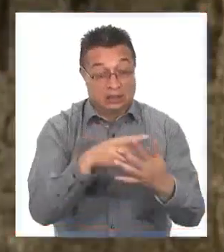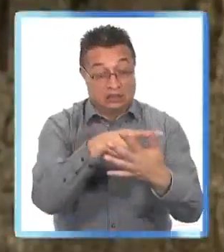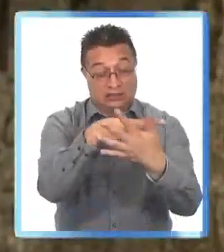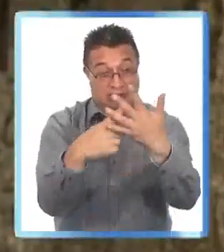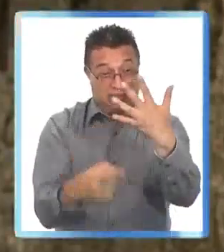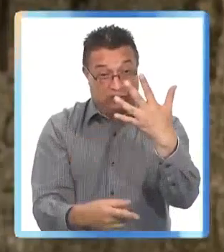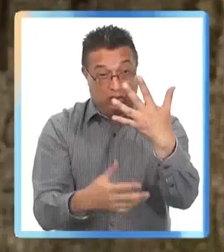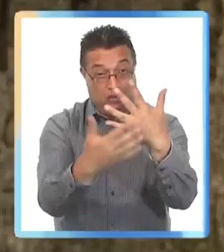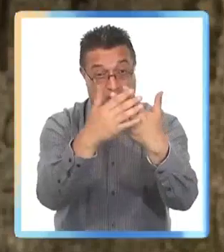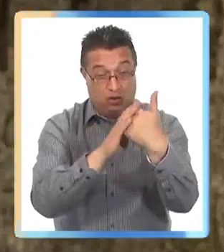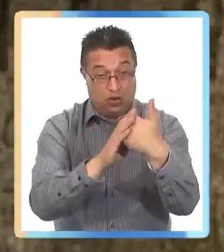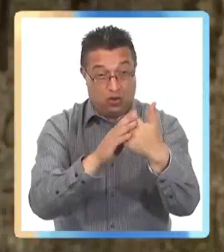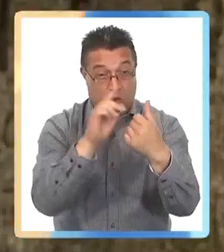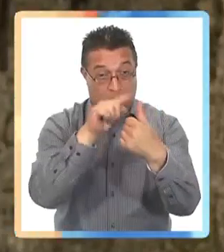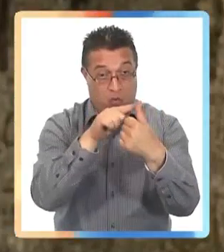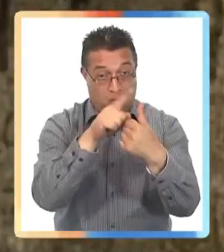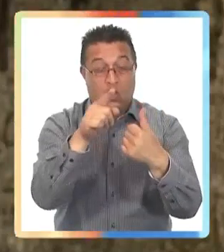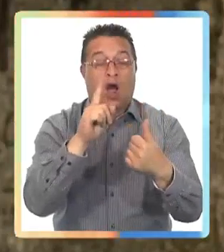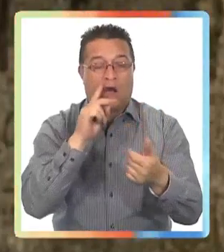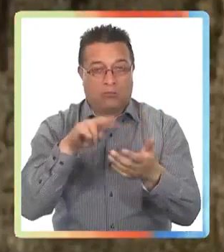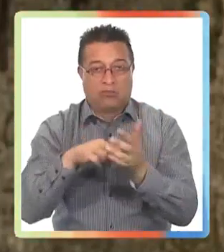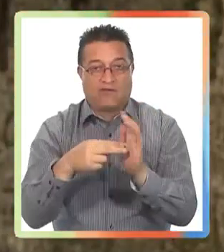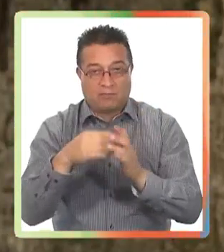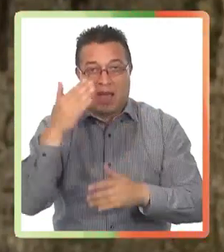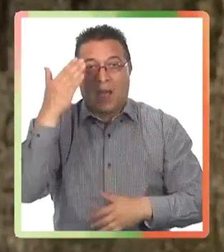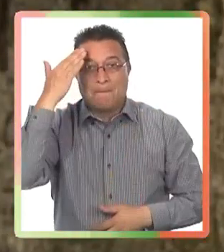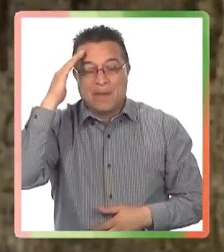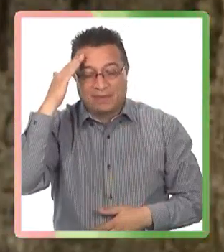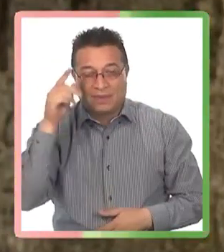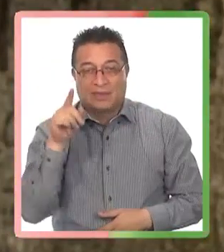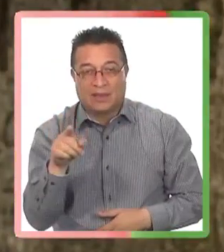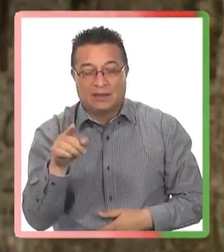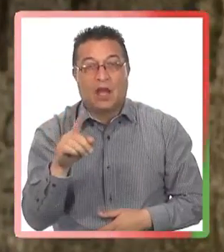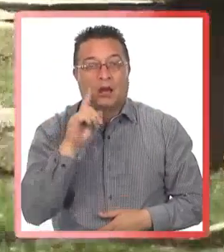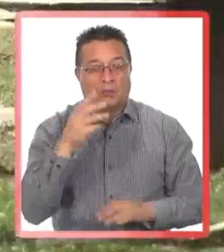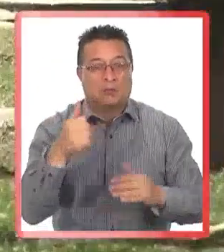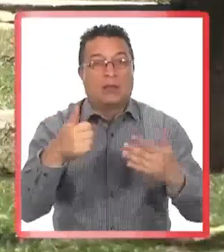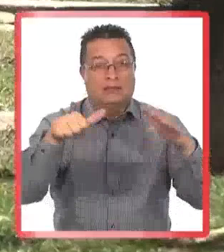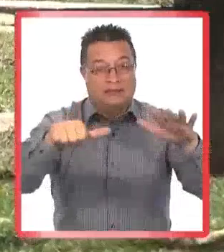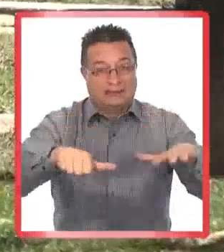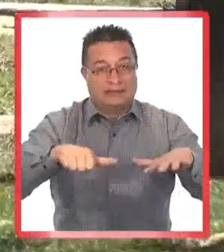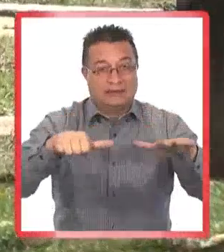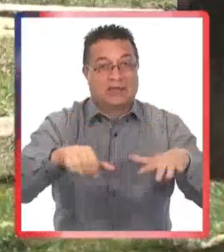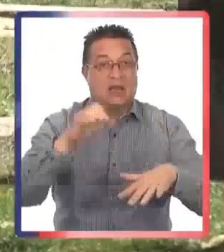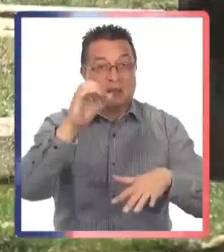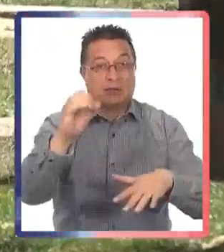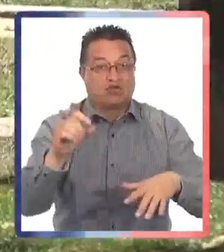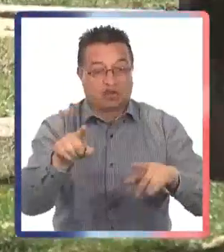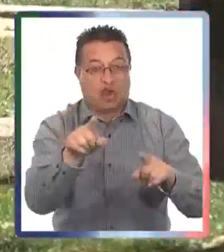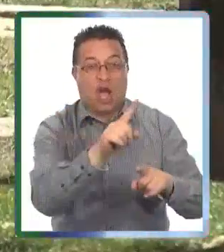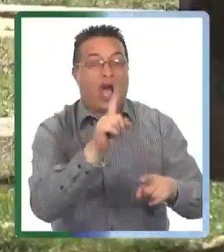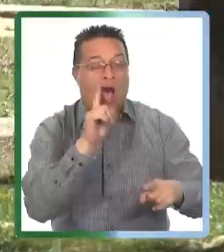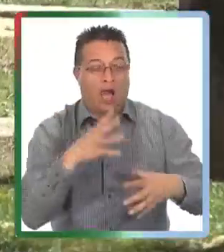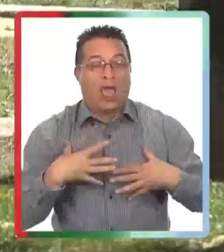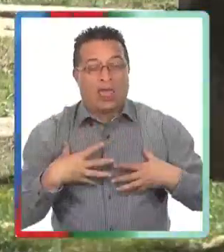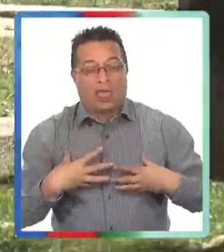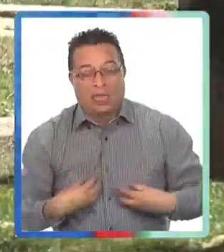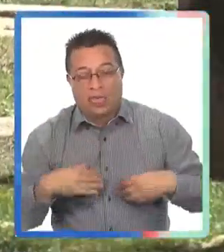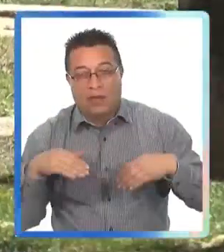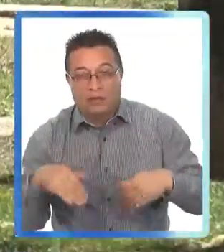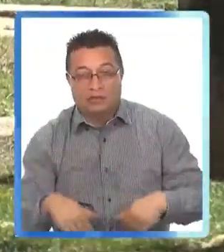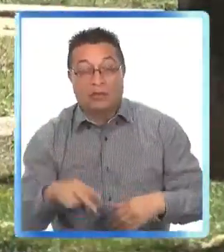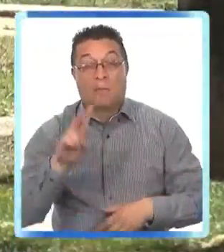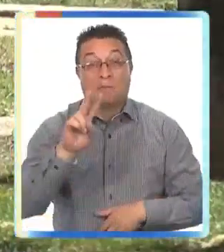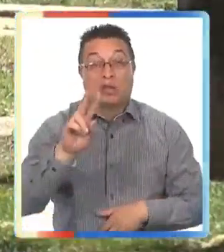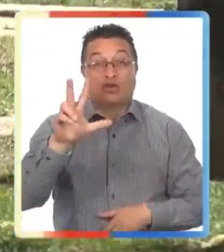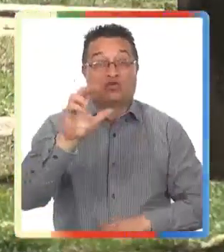5 personas padece de un trastorno mental. De esa cifra, el 16% presenta cuadros de depresión